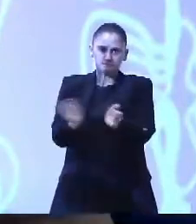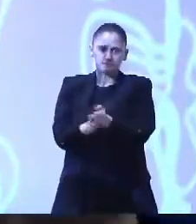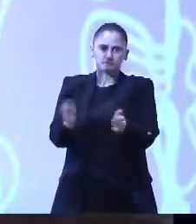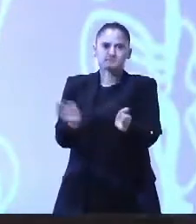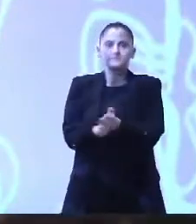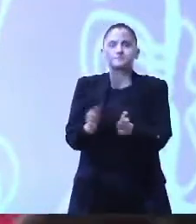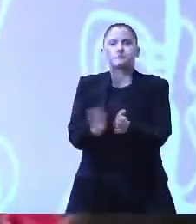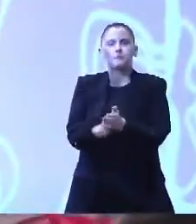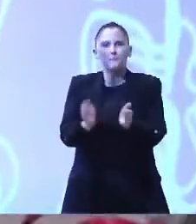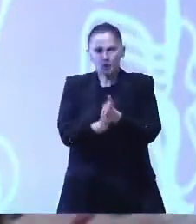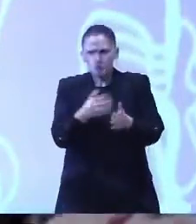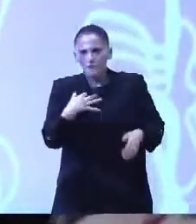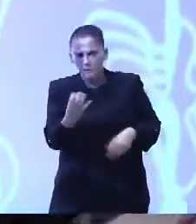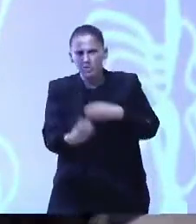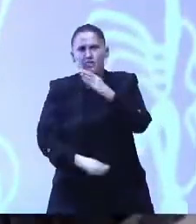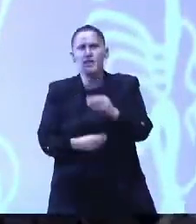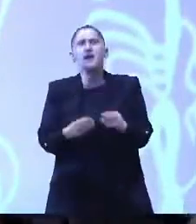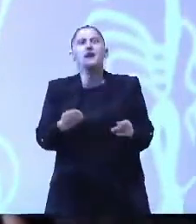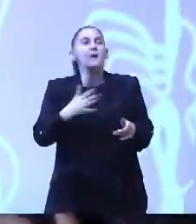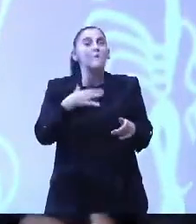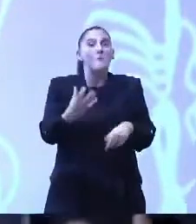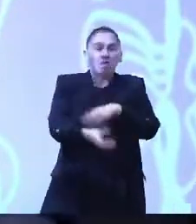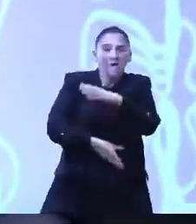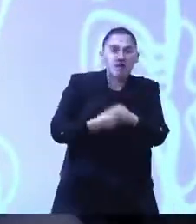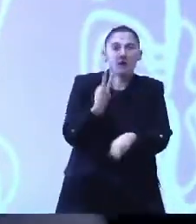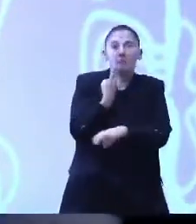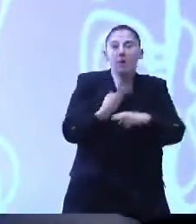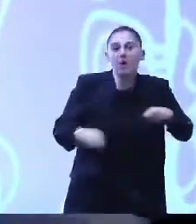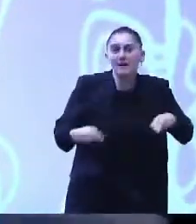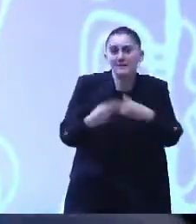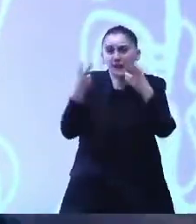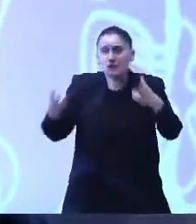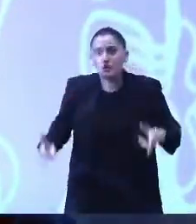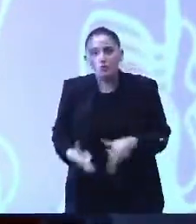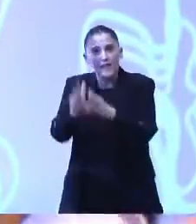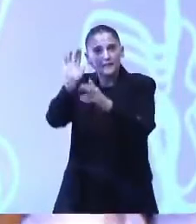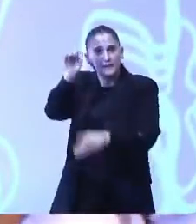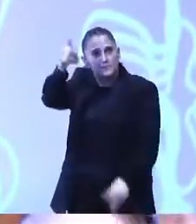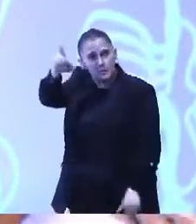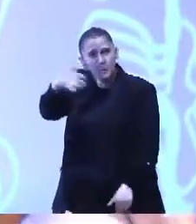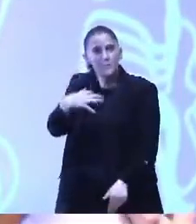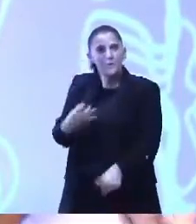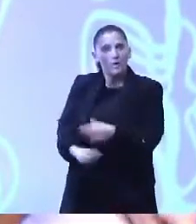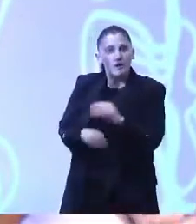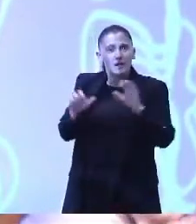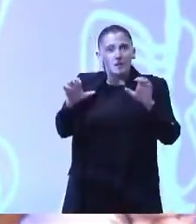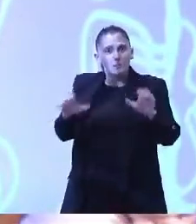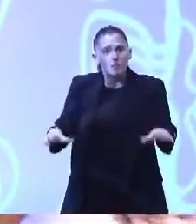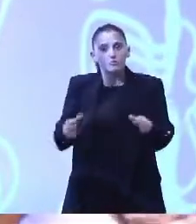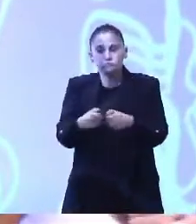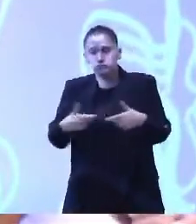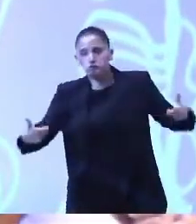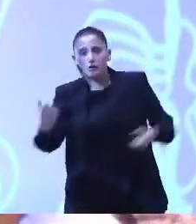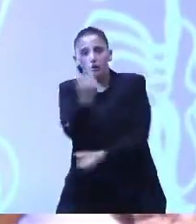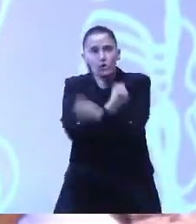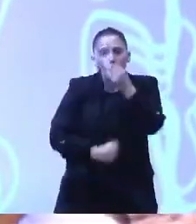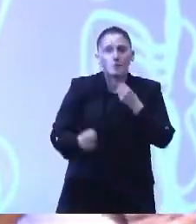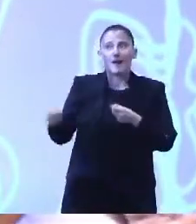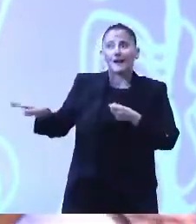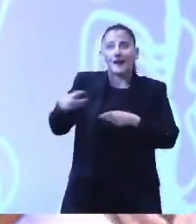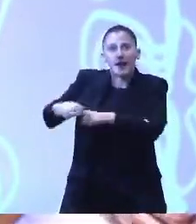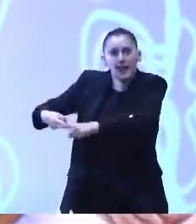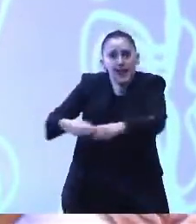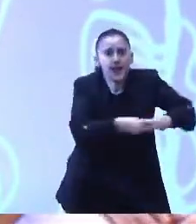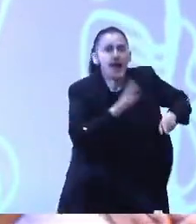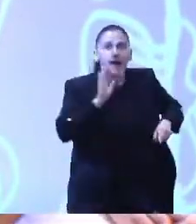Se puede hacer una política socialdemócrata que impulse el crecimiento económico, que redistribuya